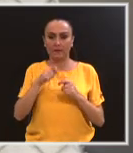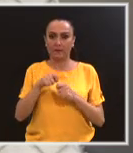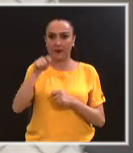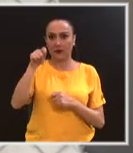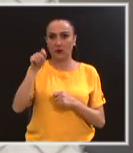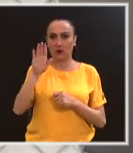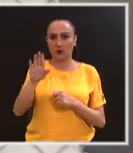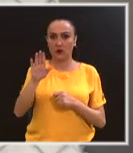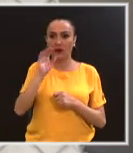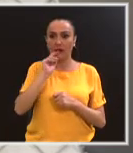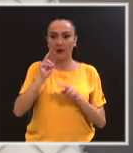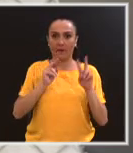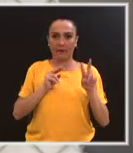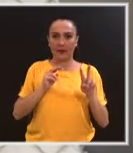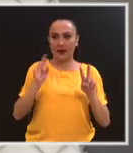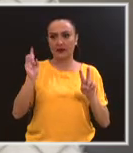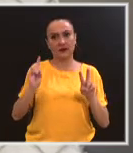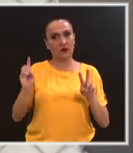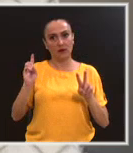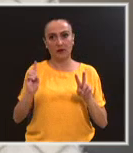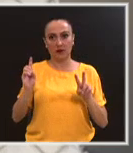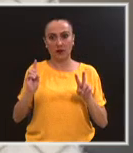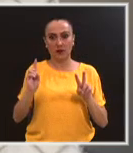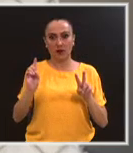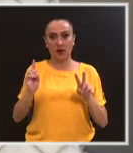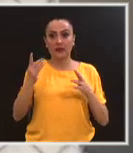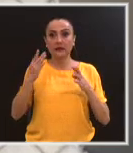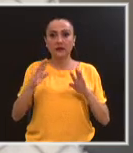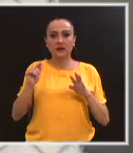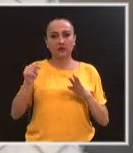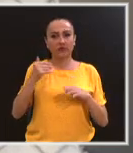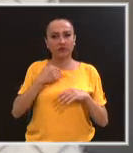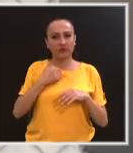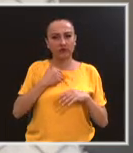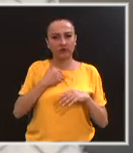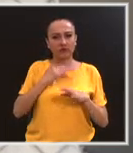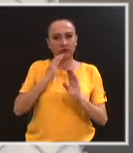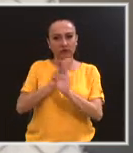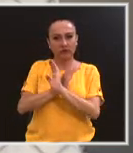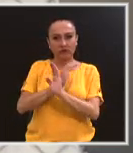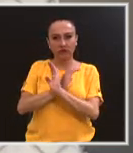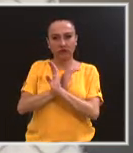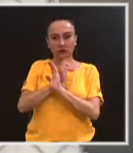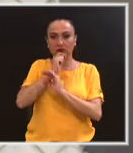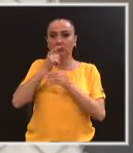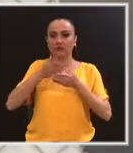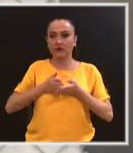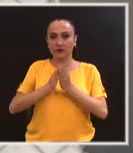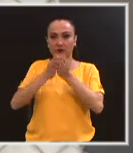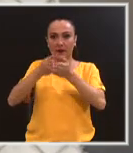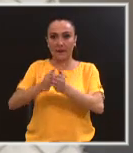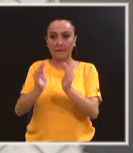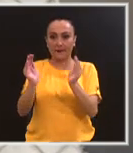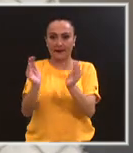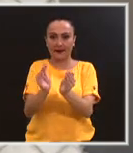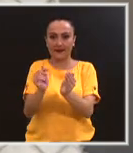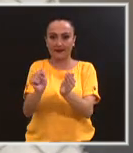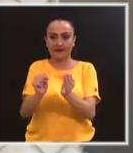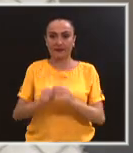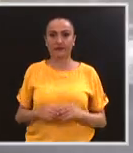entre el viernes y el domingo de manera que hay eh precaución para la navegación de embarcaciones pequeñas